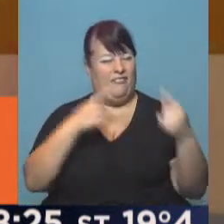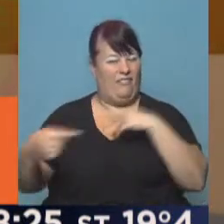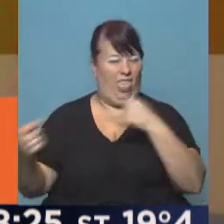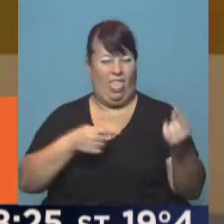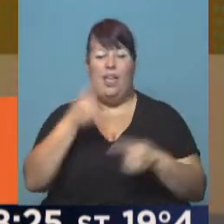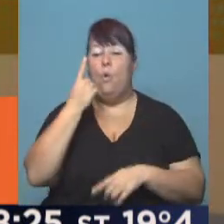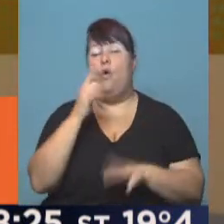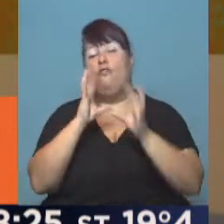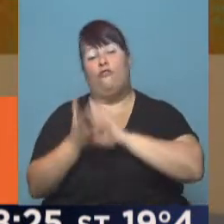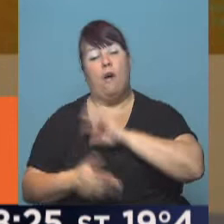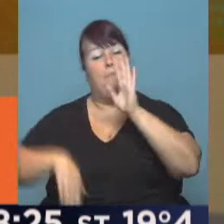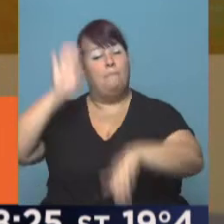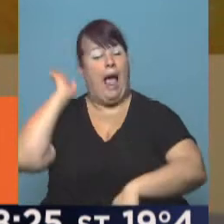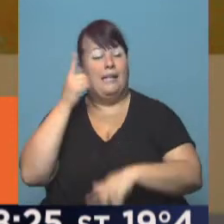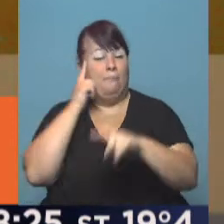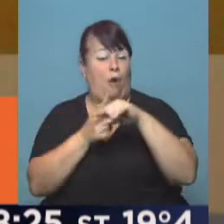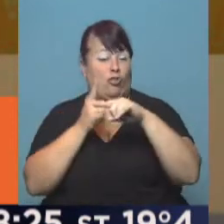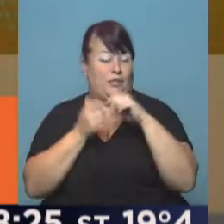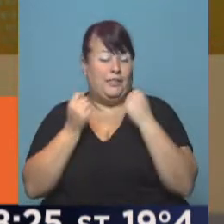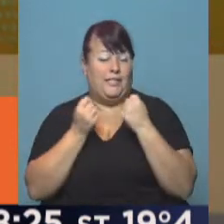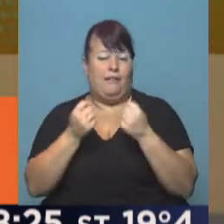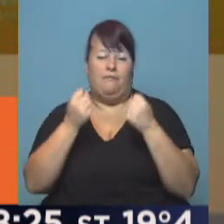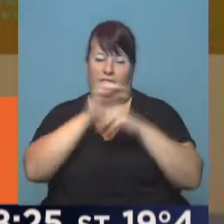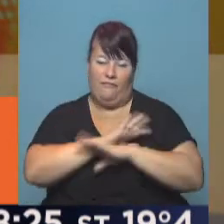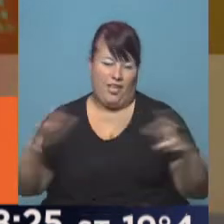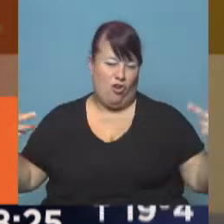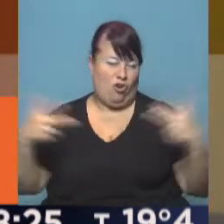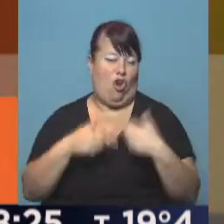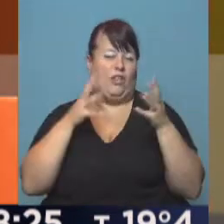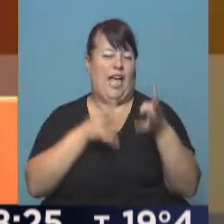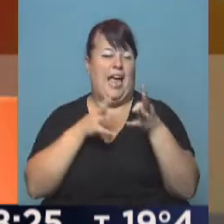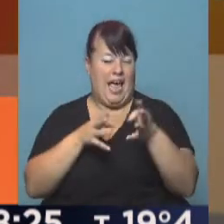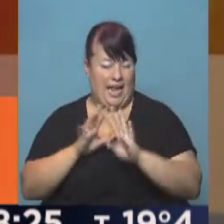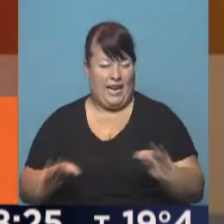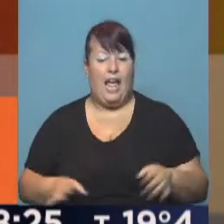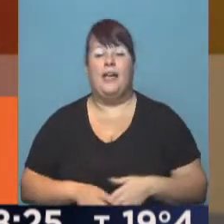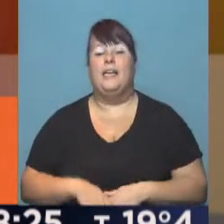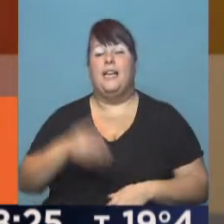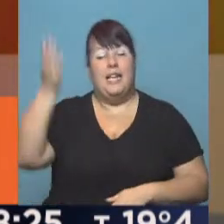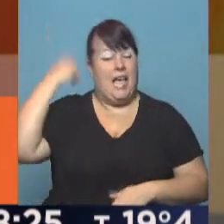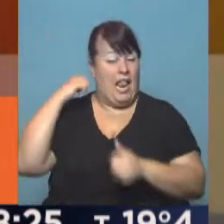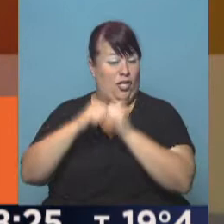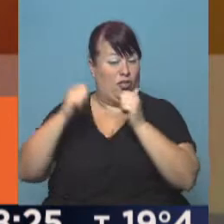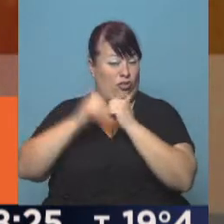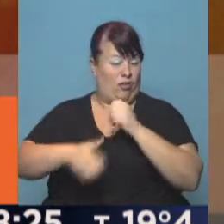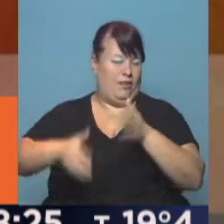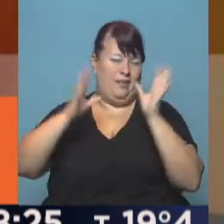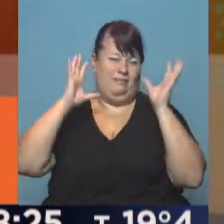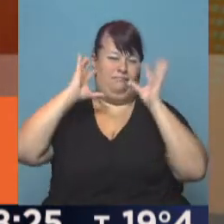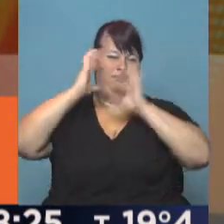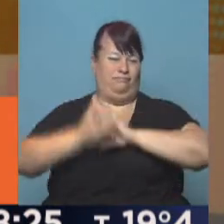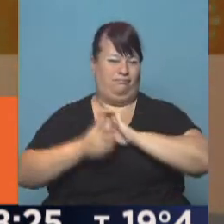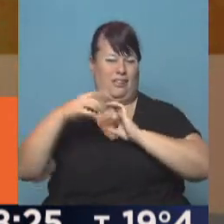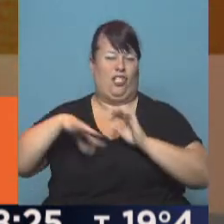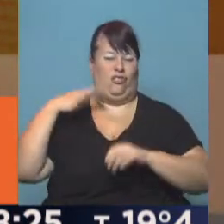lado, representa una de las mayores esperanzas de que se ponga fin al conflicto armado que históricamente ha ensombrecido la